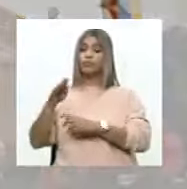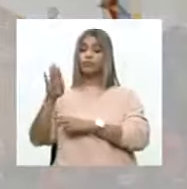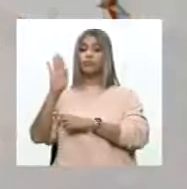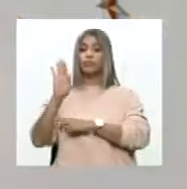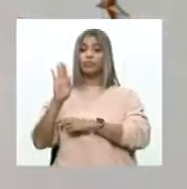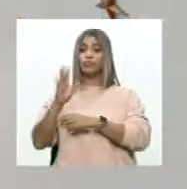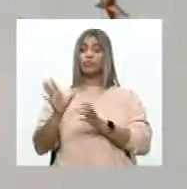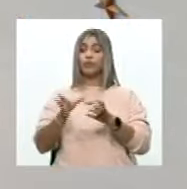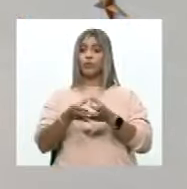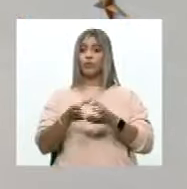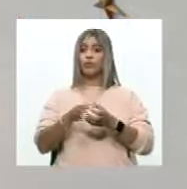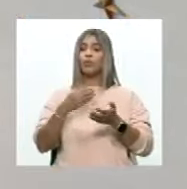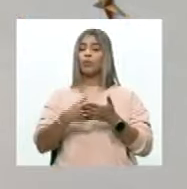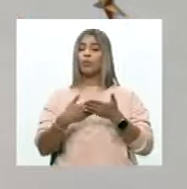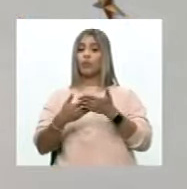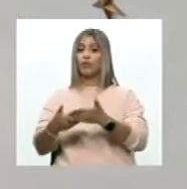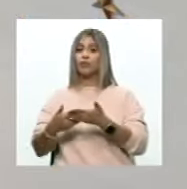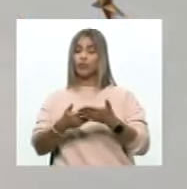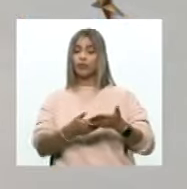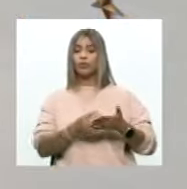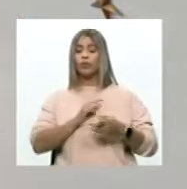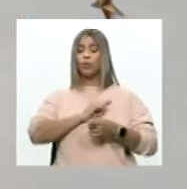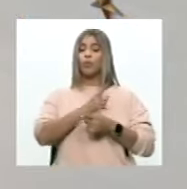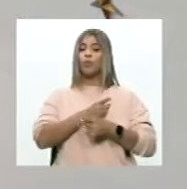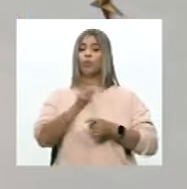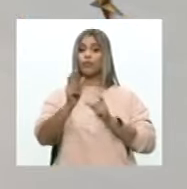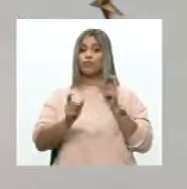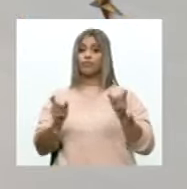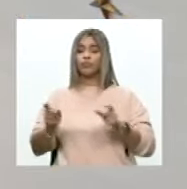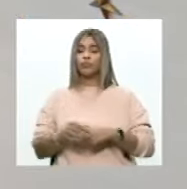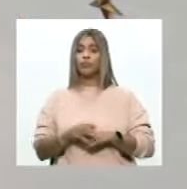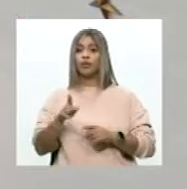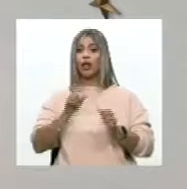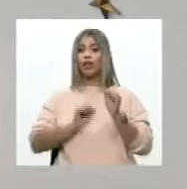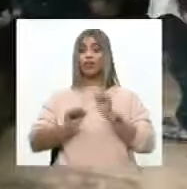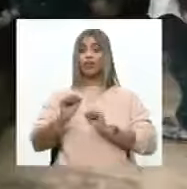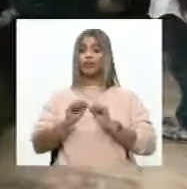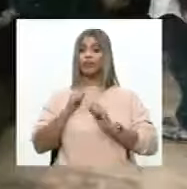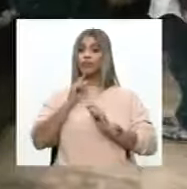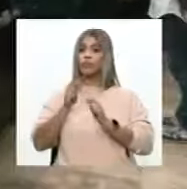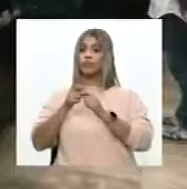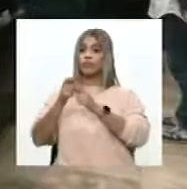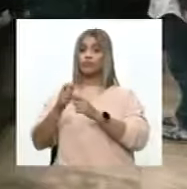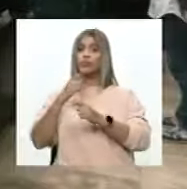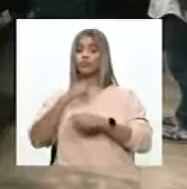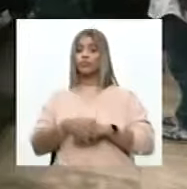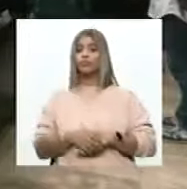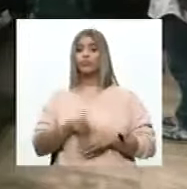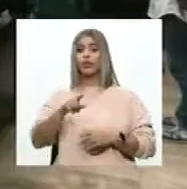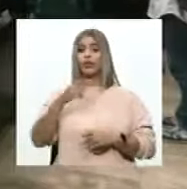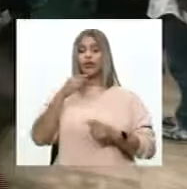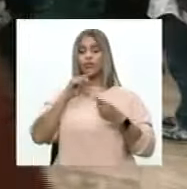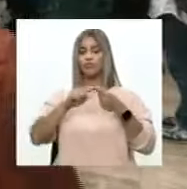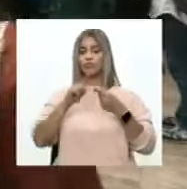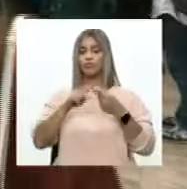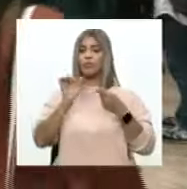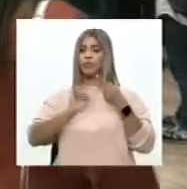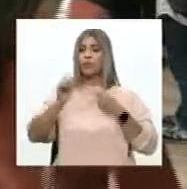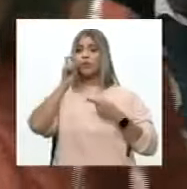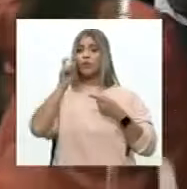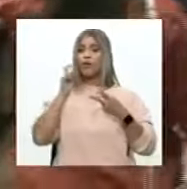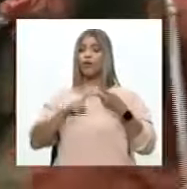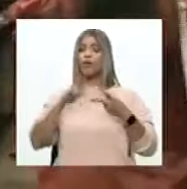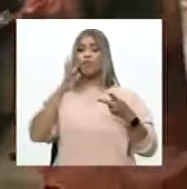juramentado el Comité de Postulaciones del Poder Ciudadano para la designación del defensor o defensora del pueblo,